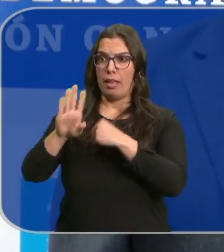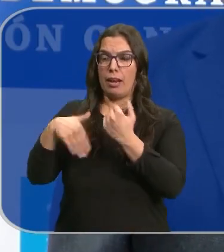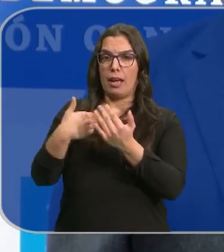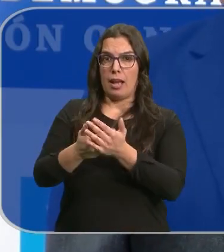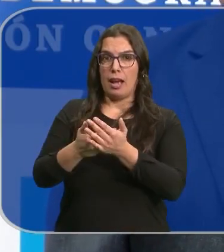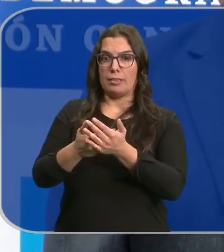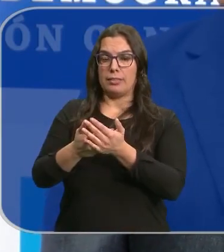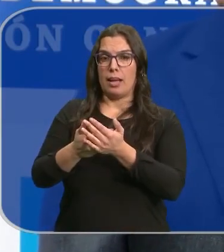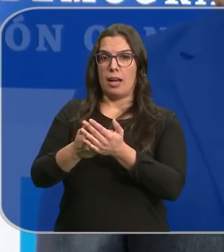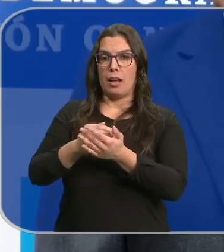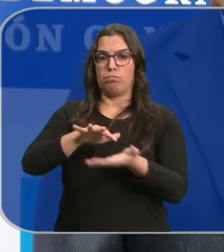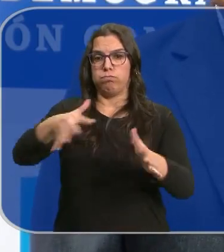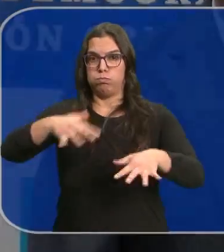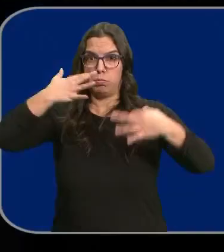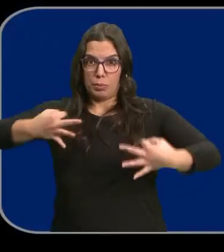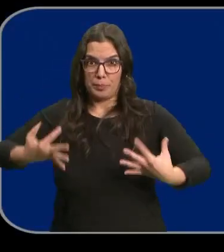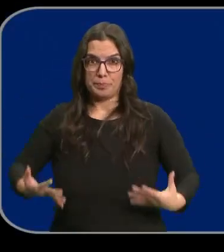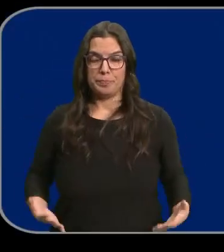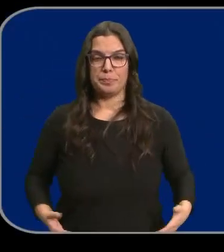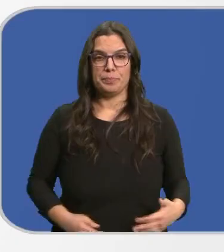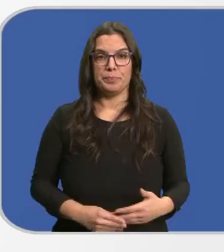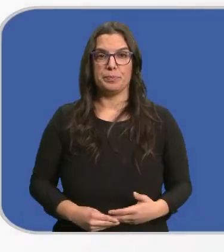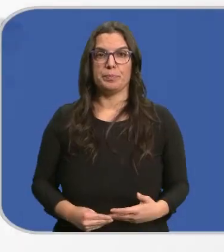poderlo acometer.